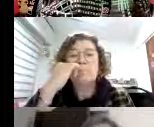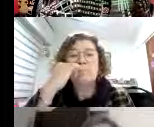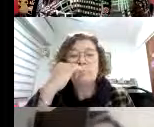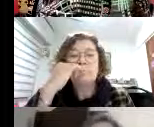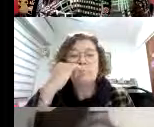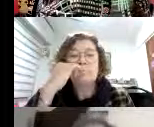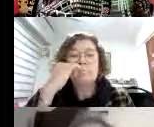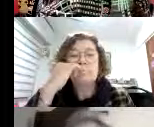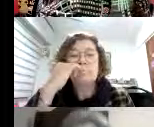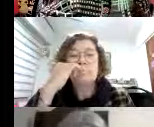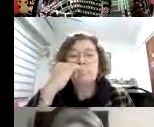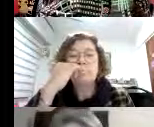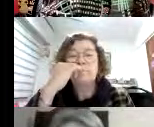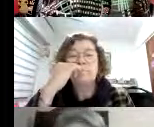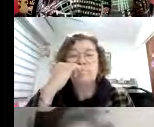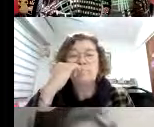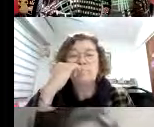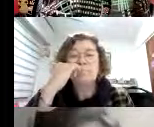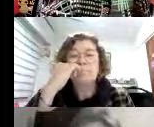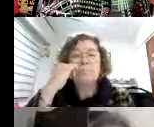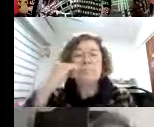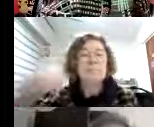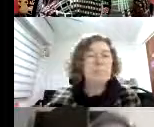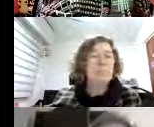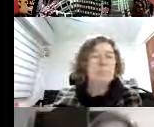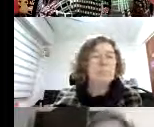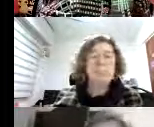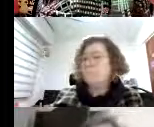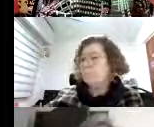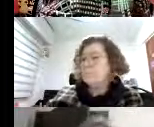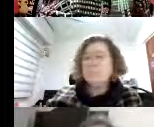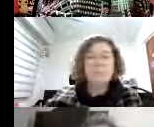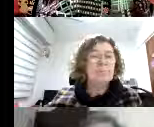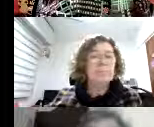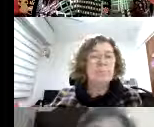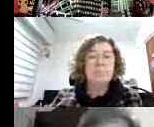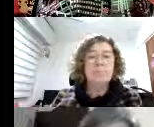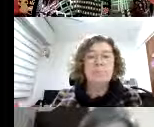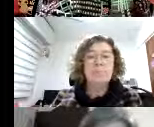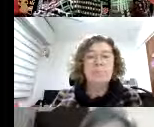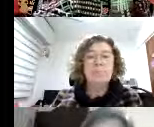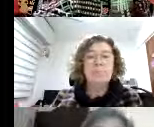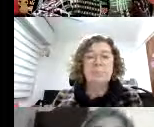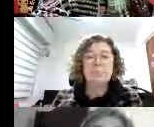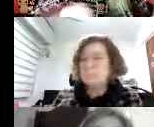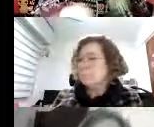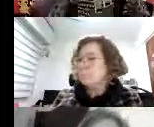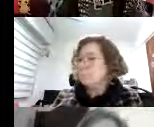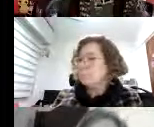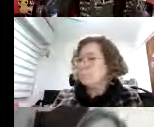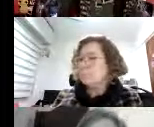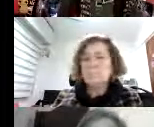tenía muy bajas defensas. En este momento se trata a todos. Esta es una de las causas. Y lo que vieron estos autores es